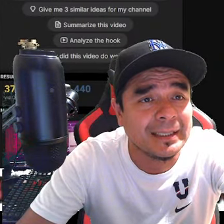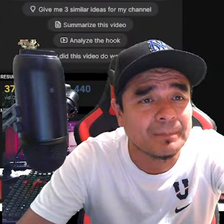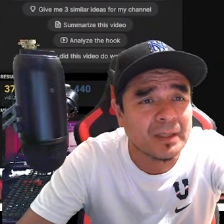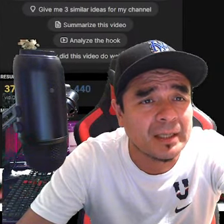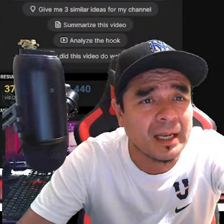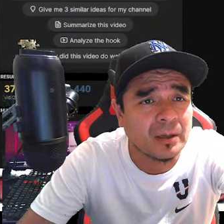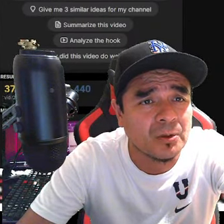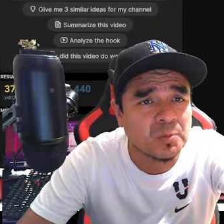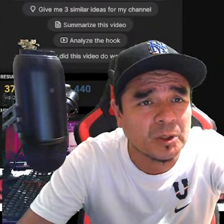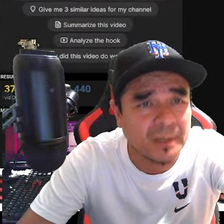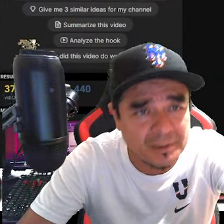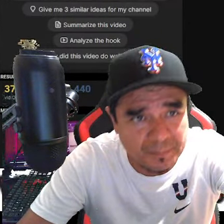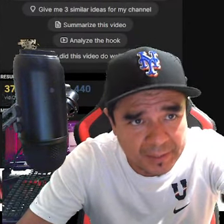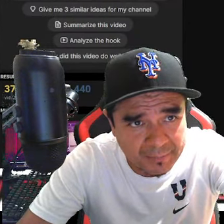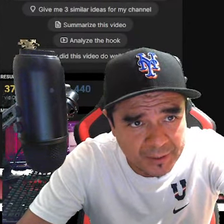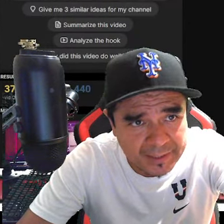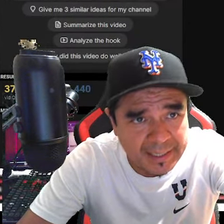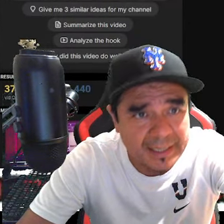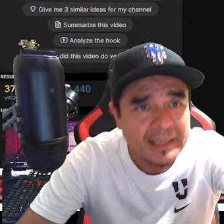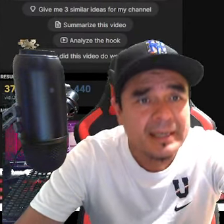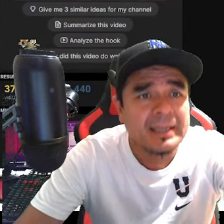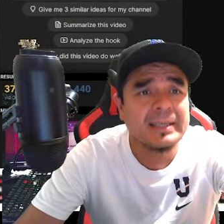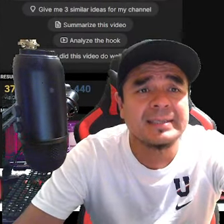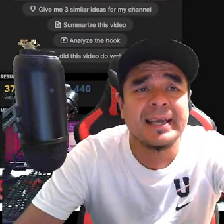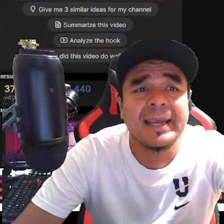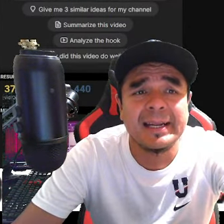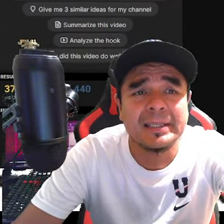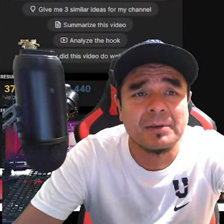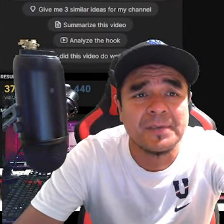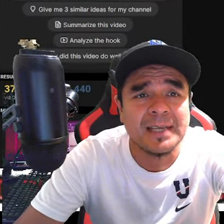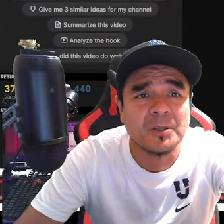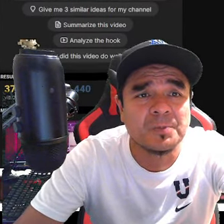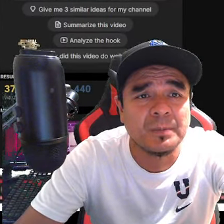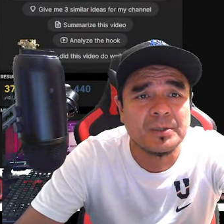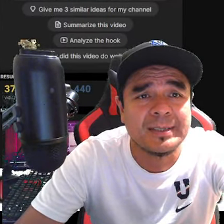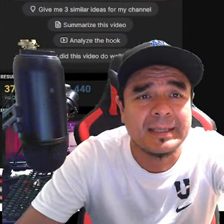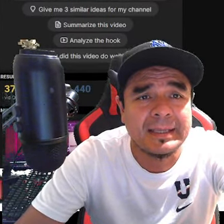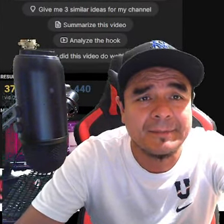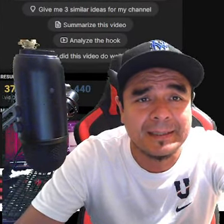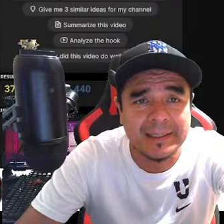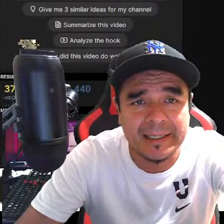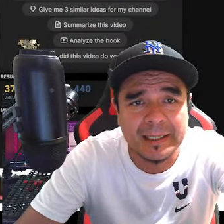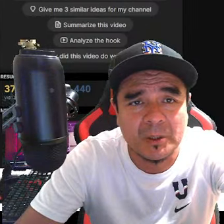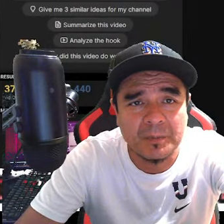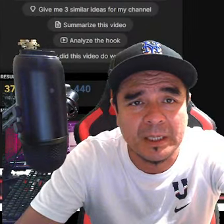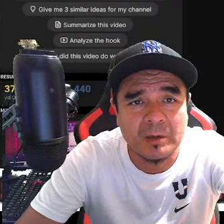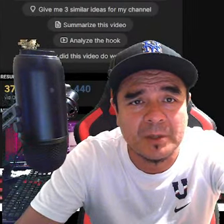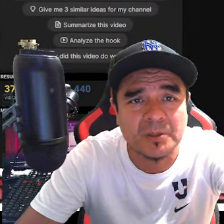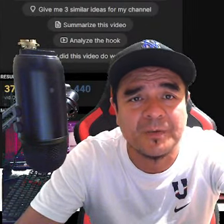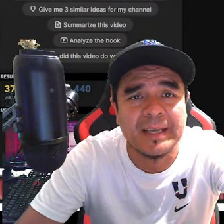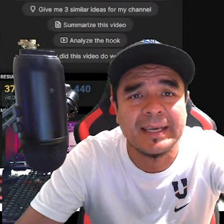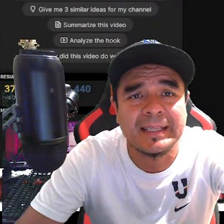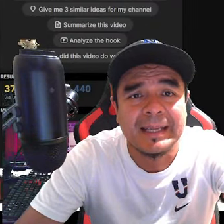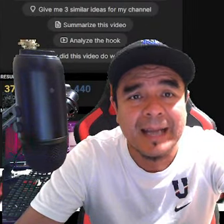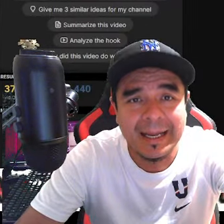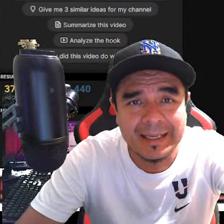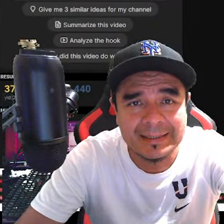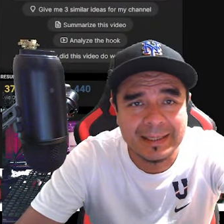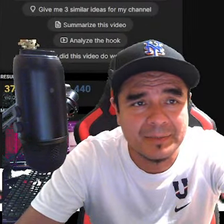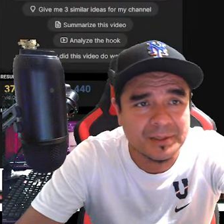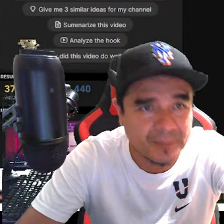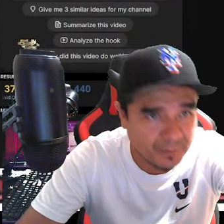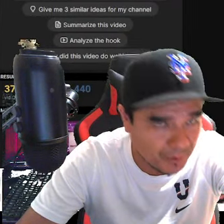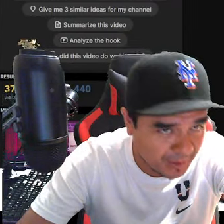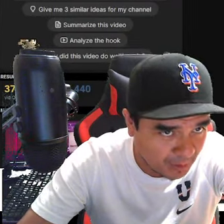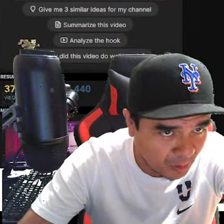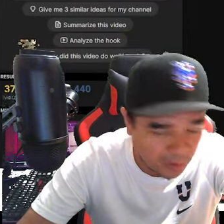Jessy de la Cruz, voto masivo para Morena. Dice Eli TV Oficial, nos vemos en el debate el domingo. Amigos, no fallen, ahí